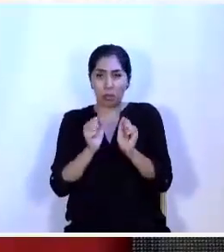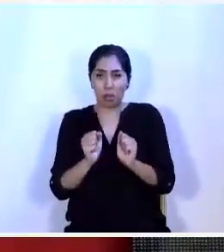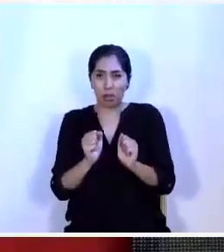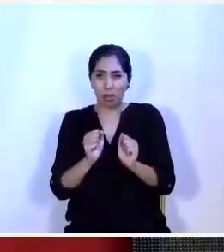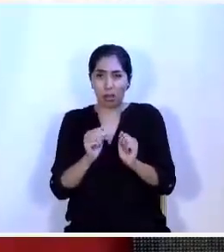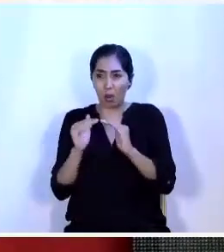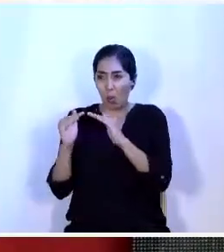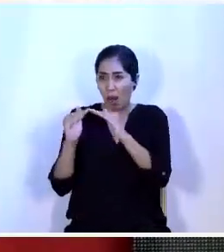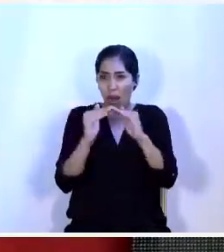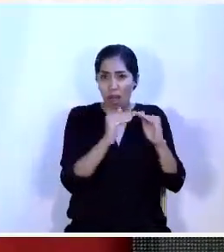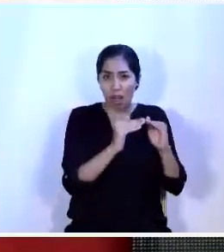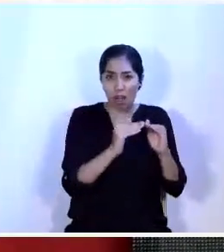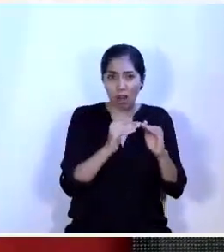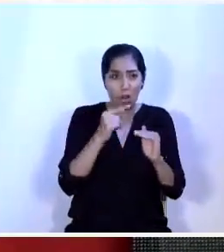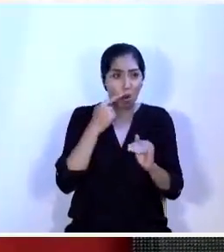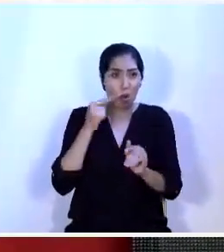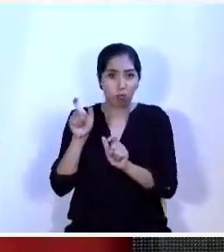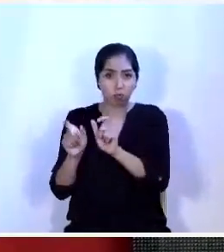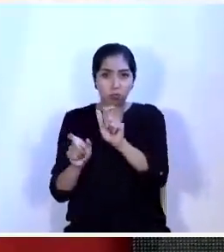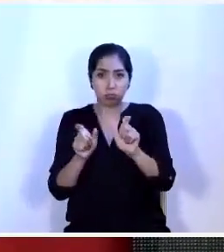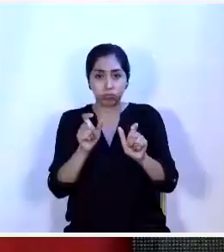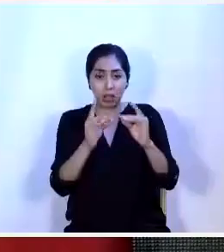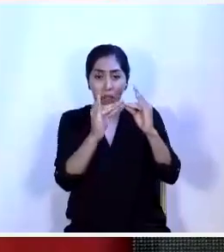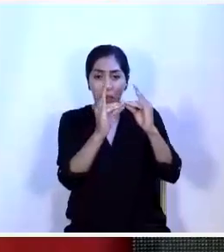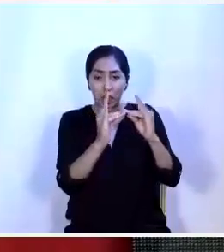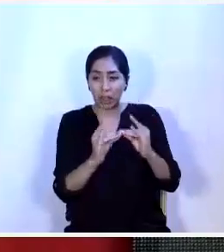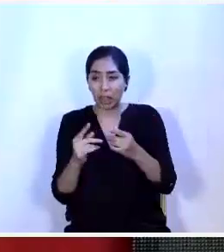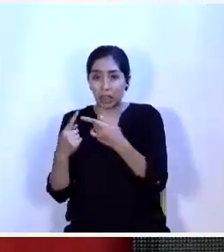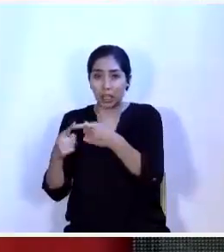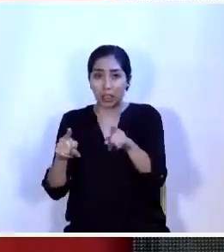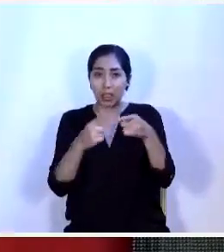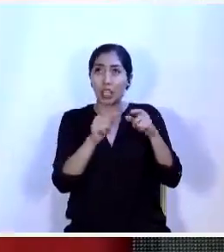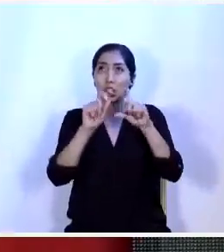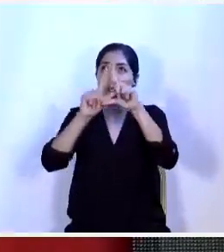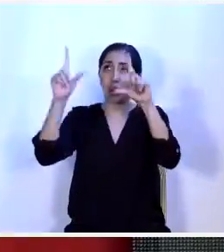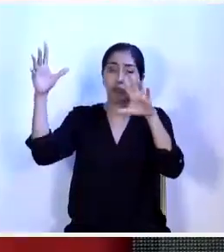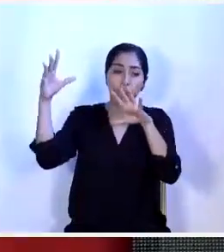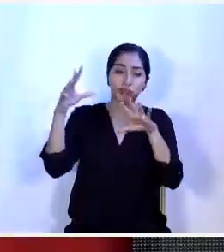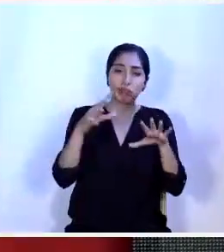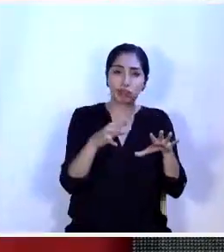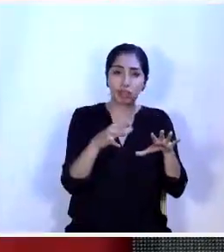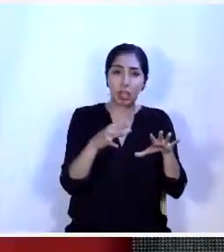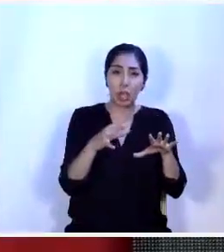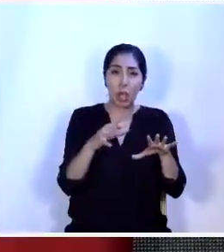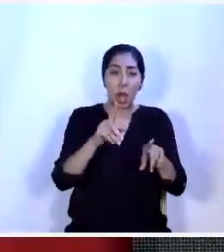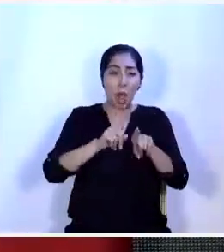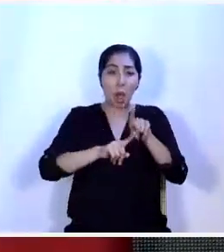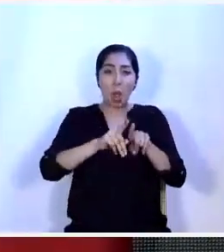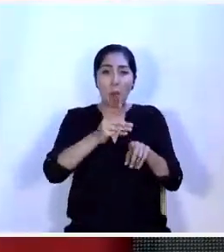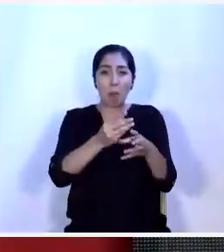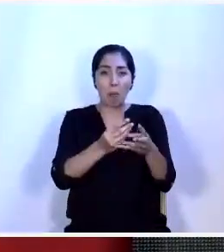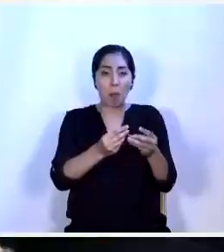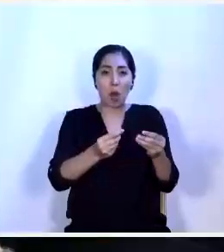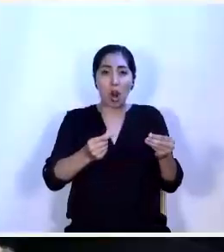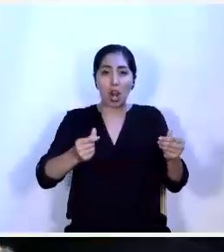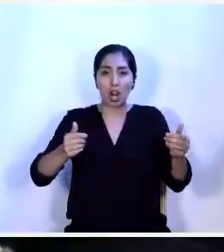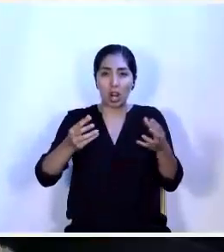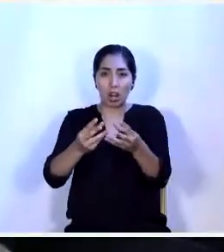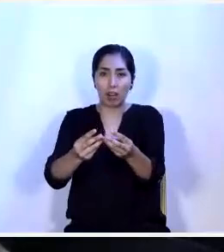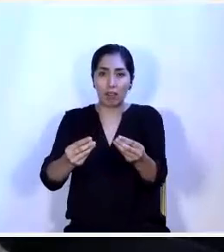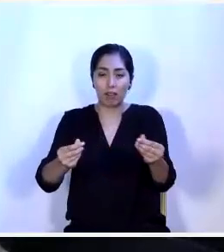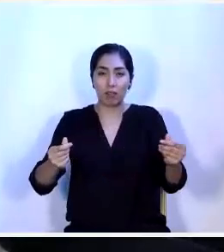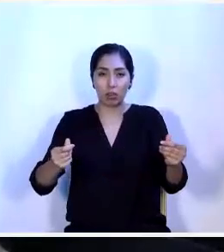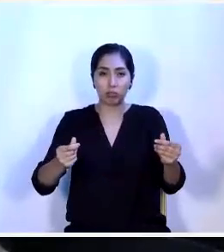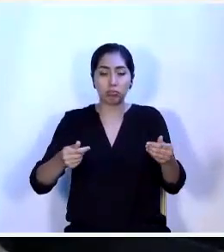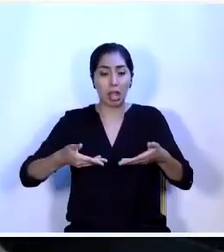en lápidas distintas o lo gritan al viento del sol que se las borra. Otro poco de polvo para una nueva ráfaga.